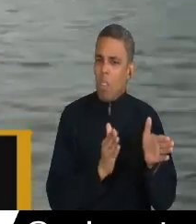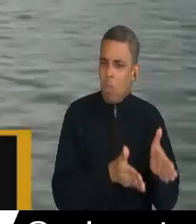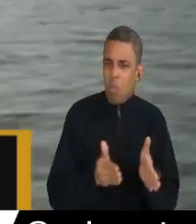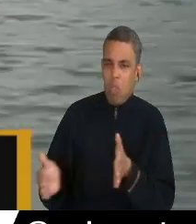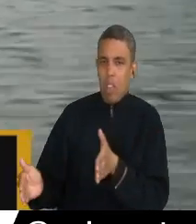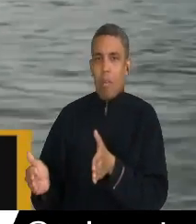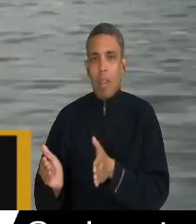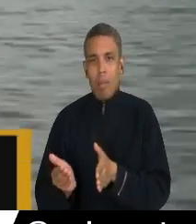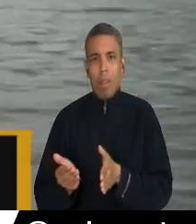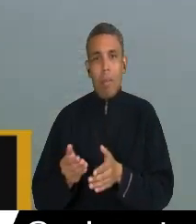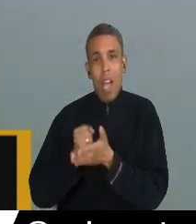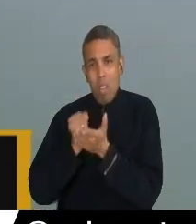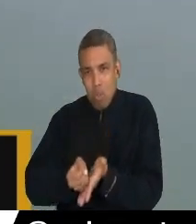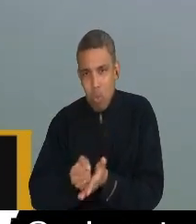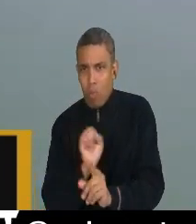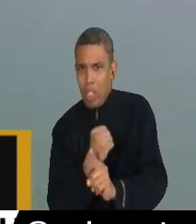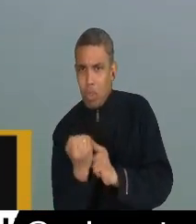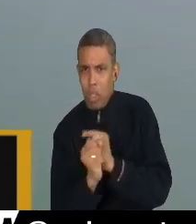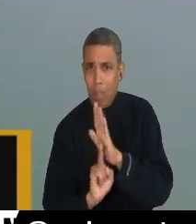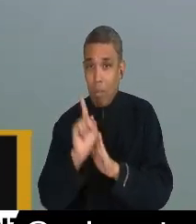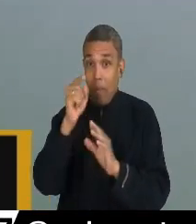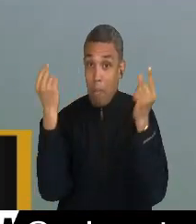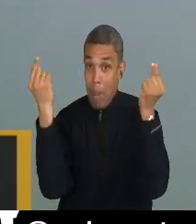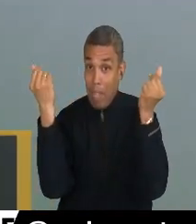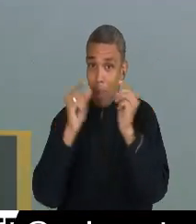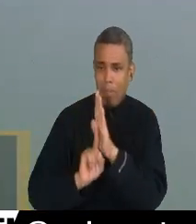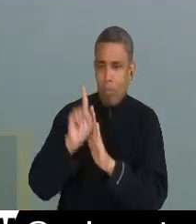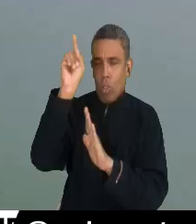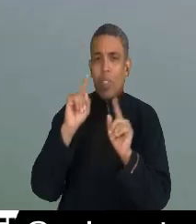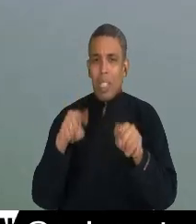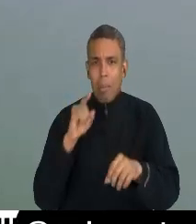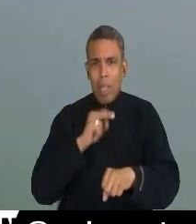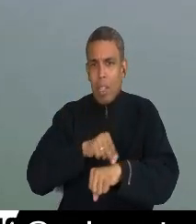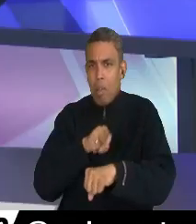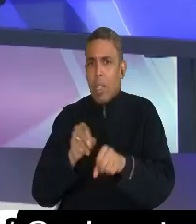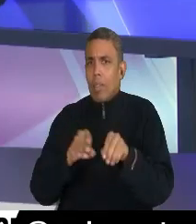al desarrollo social y al crecimiento económico del departamento santandereano.